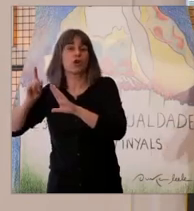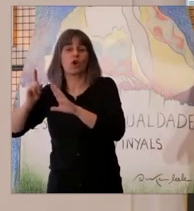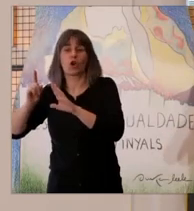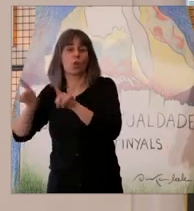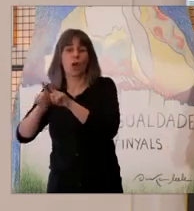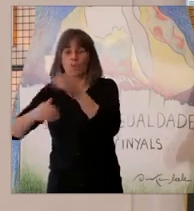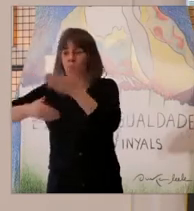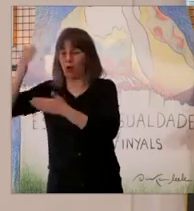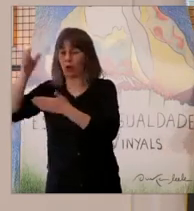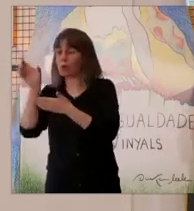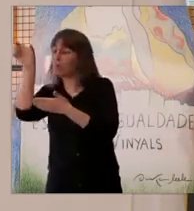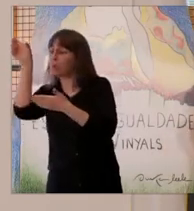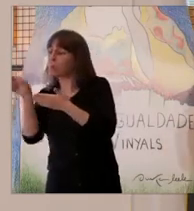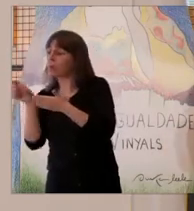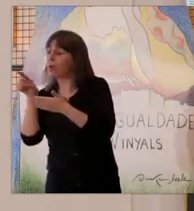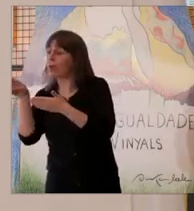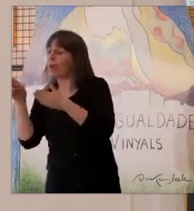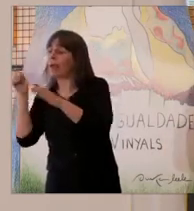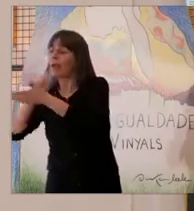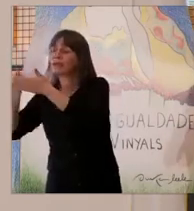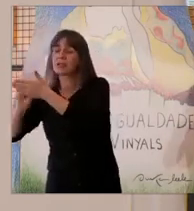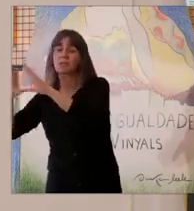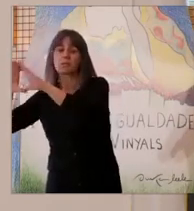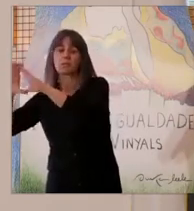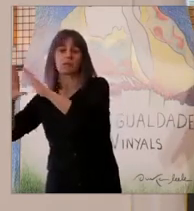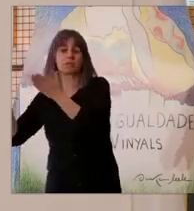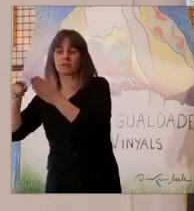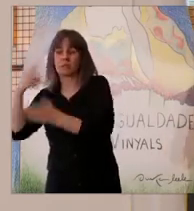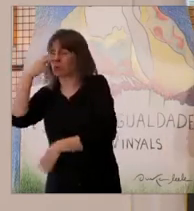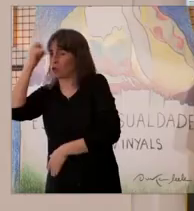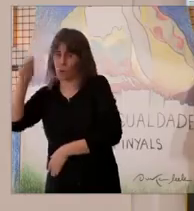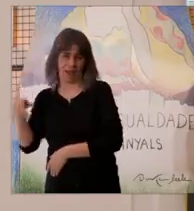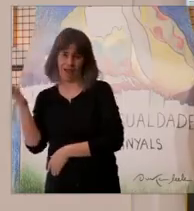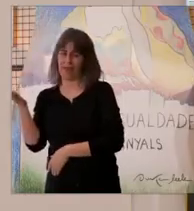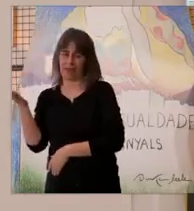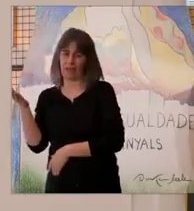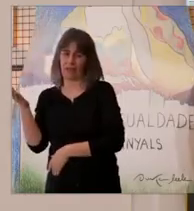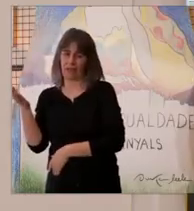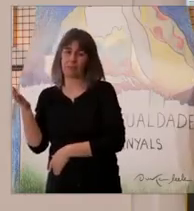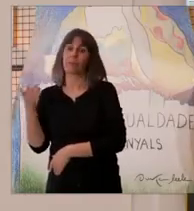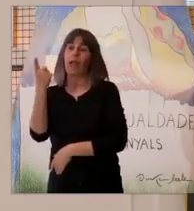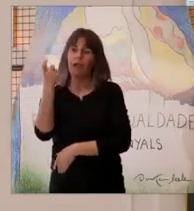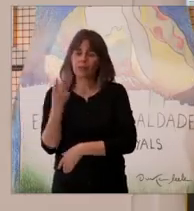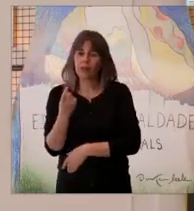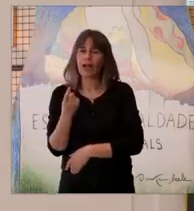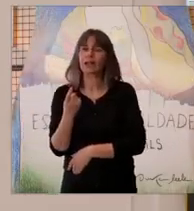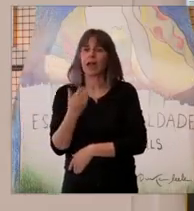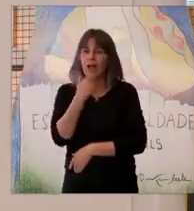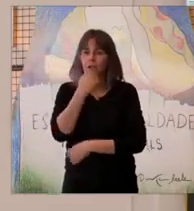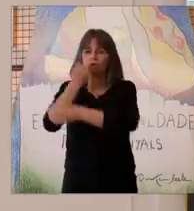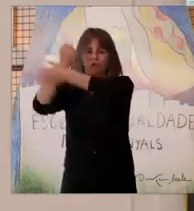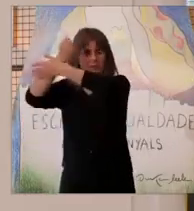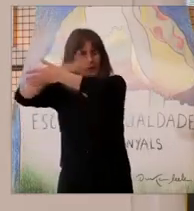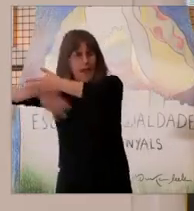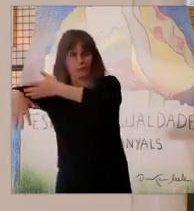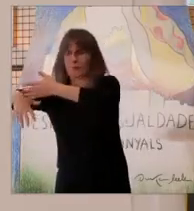feminismo es como tener un hueco para escribir sobre Fórmula 1 eso no vale a la hora de avanzar necesitas que se expanda a